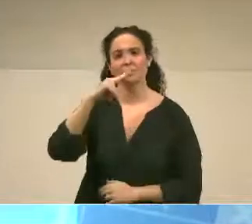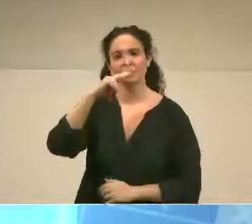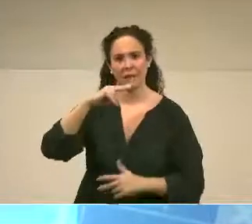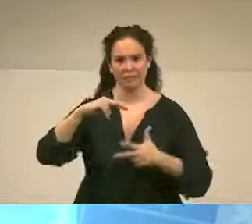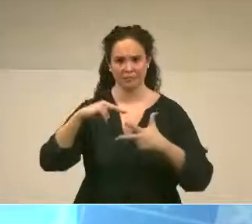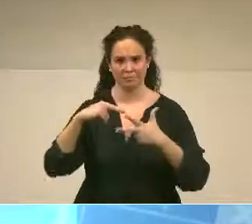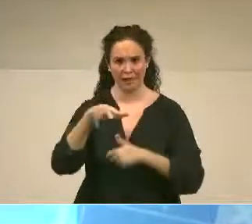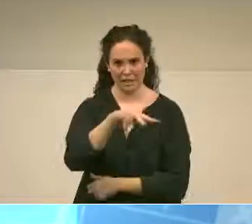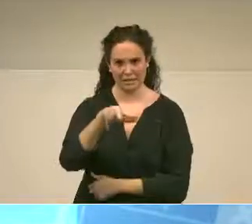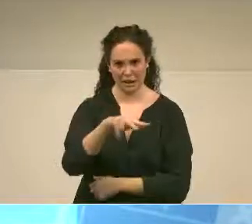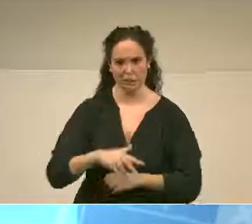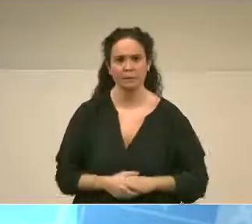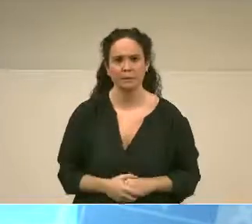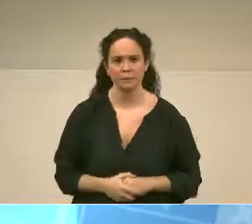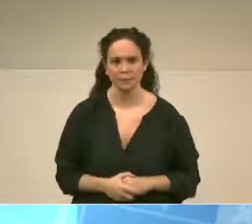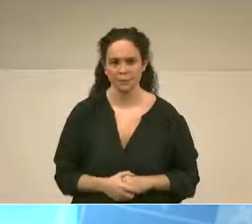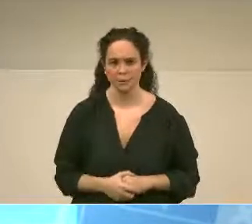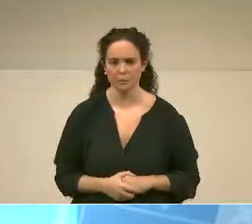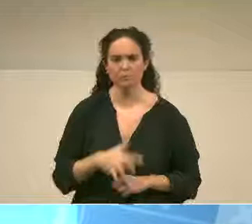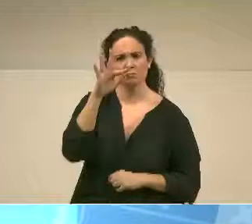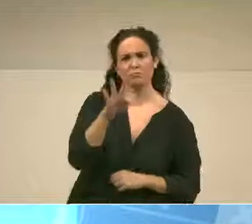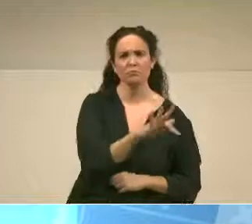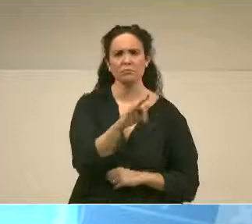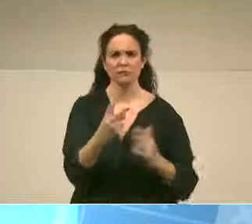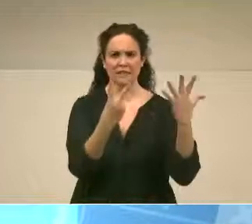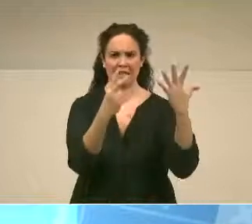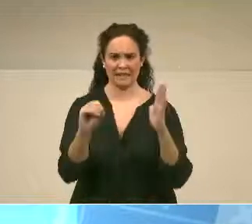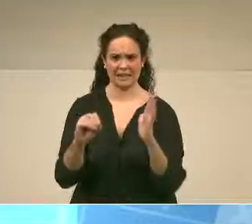la contratación de más de 70 personas en 2